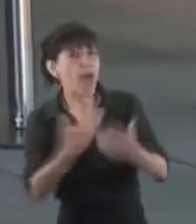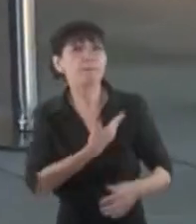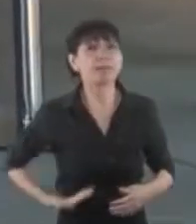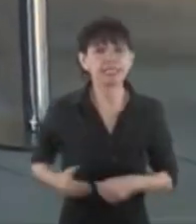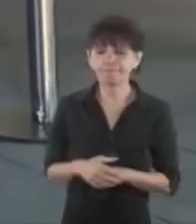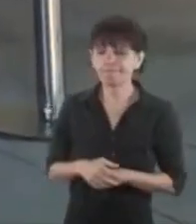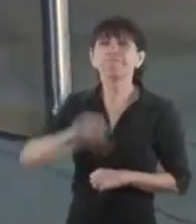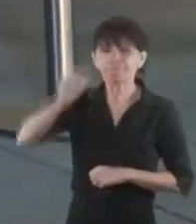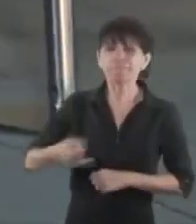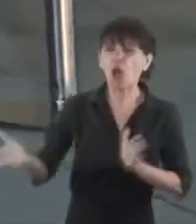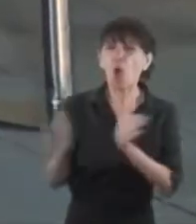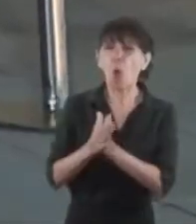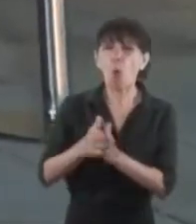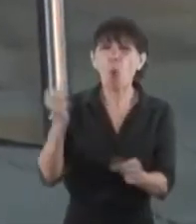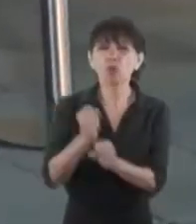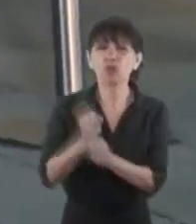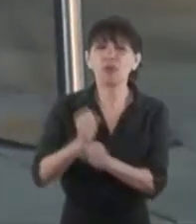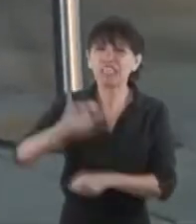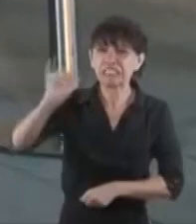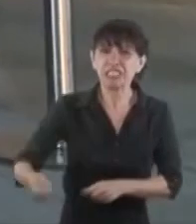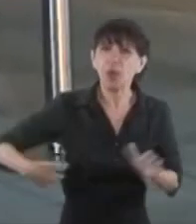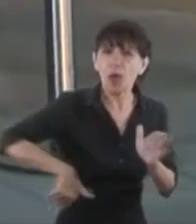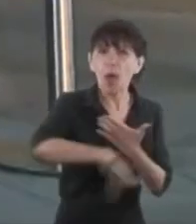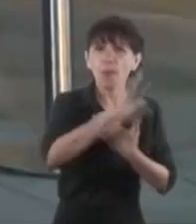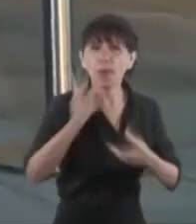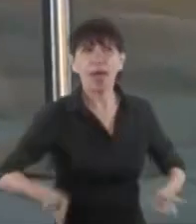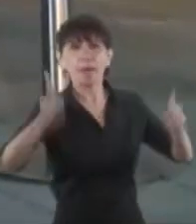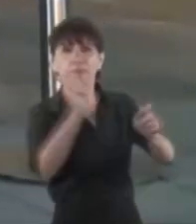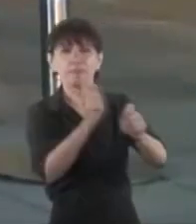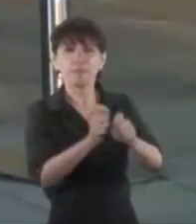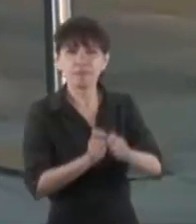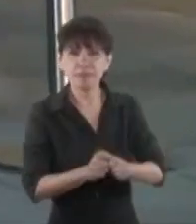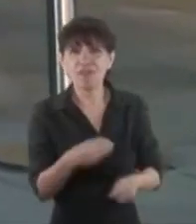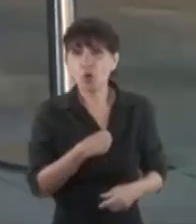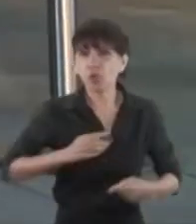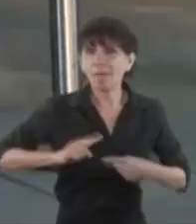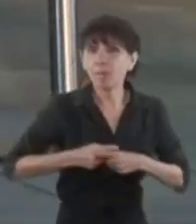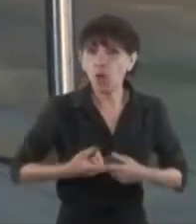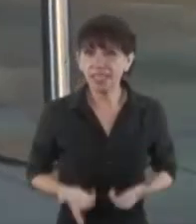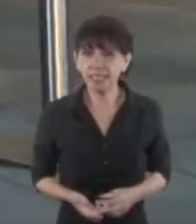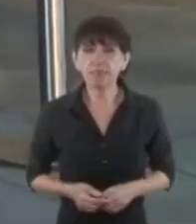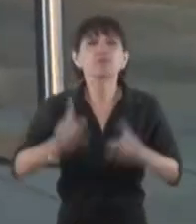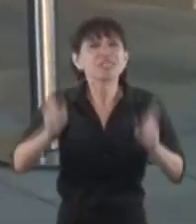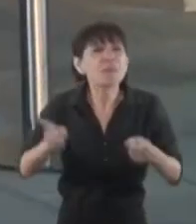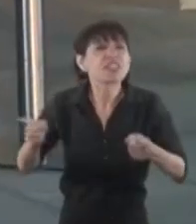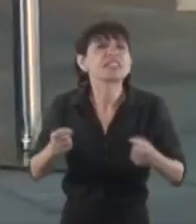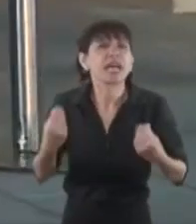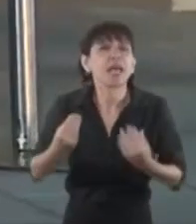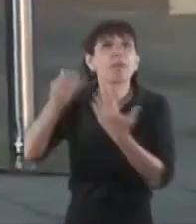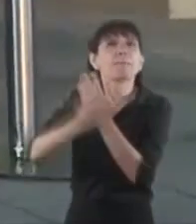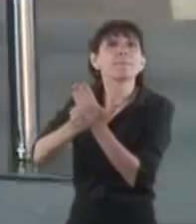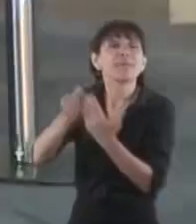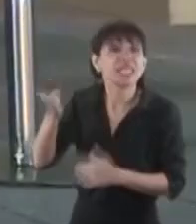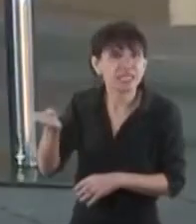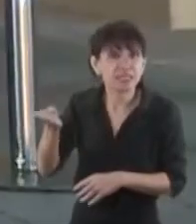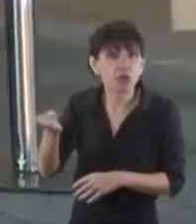hagámoslo juntos, Gerardo, tenemos que hacerlo. Y hace falta también un ministro que se